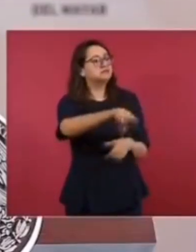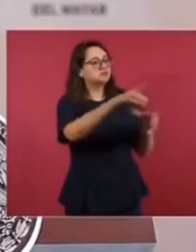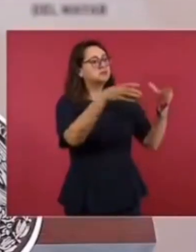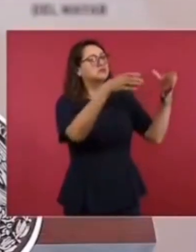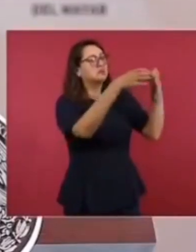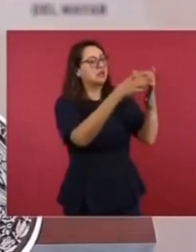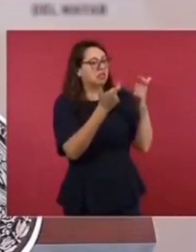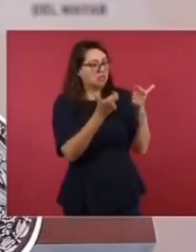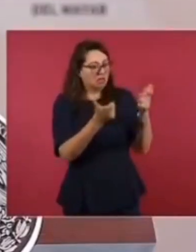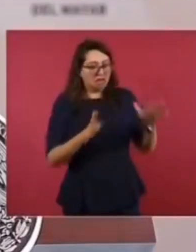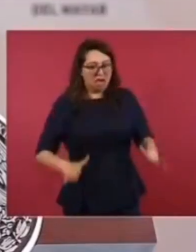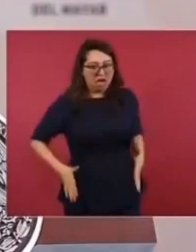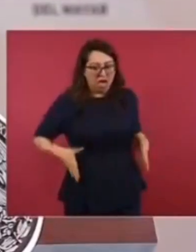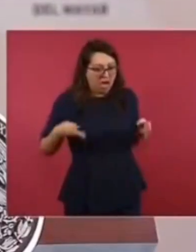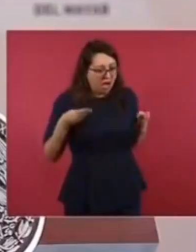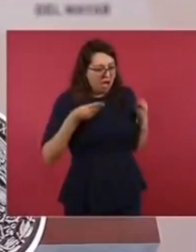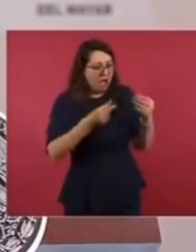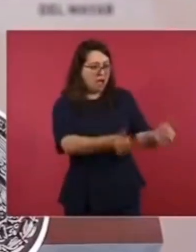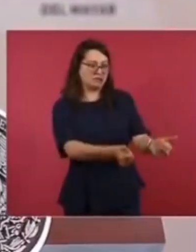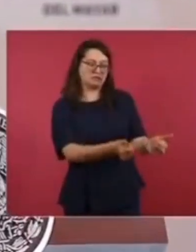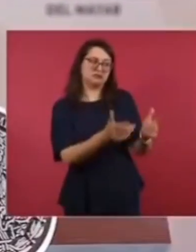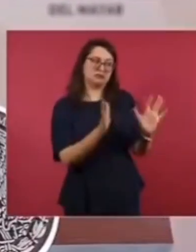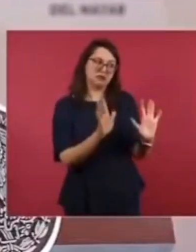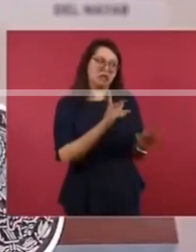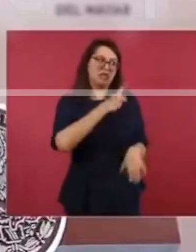todos esos publicistas tienen que devolver el dinero.